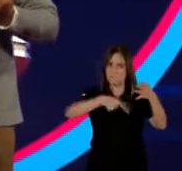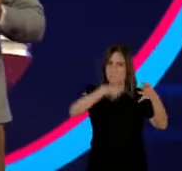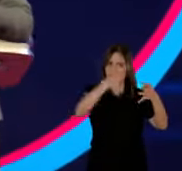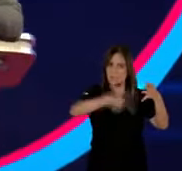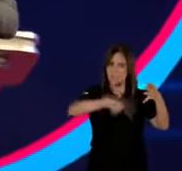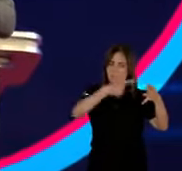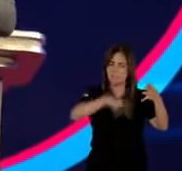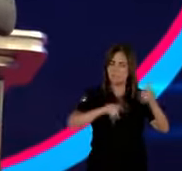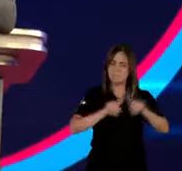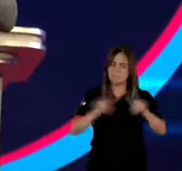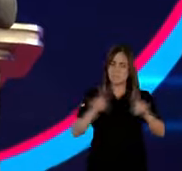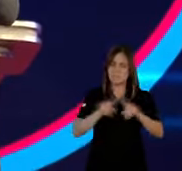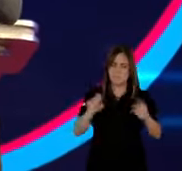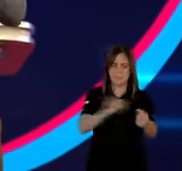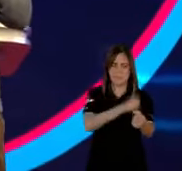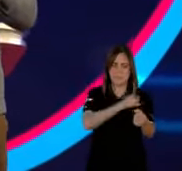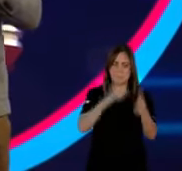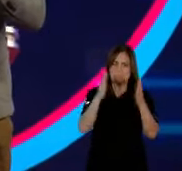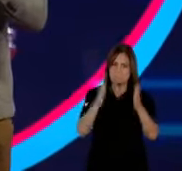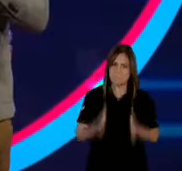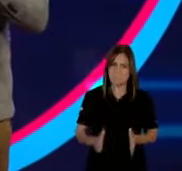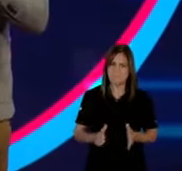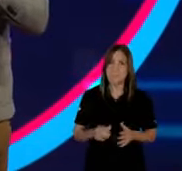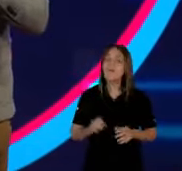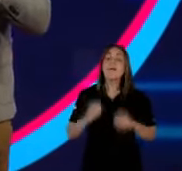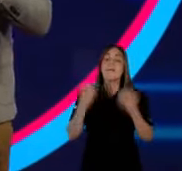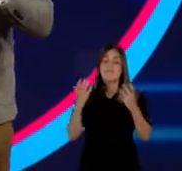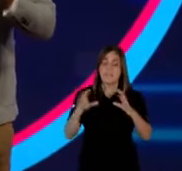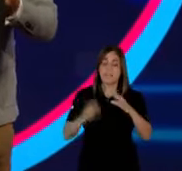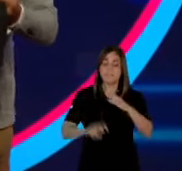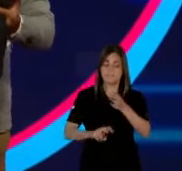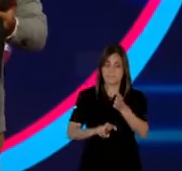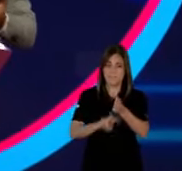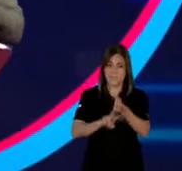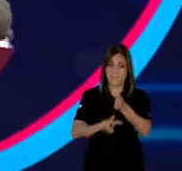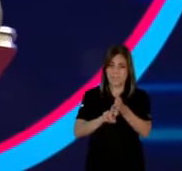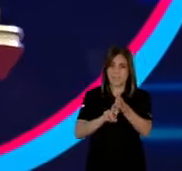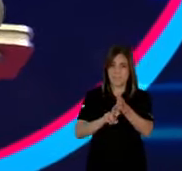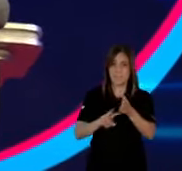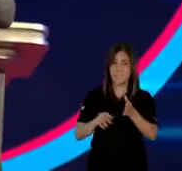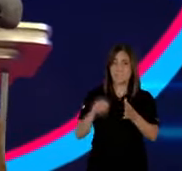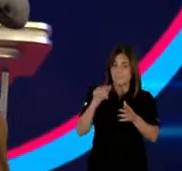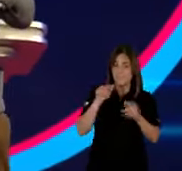disponible acá en la librería. Diga conmigo: nos vemos el sábado, dígalo en fe.